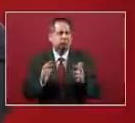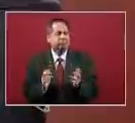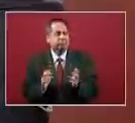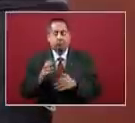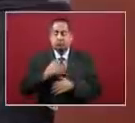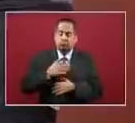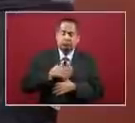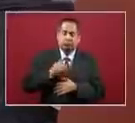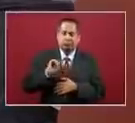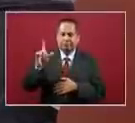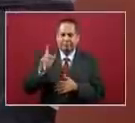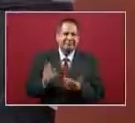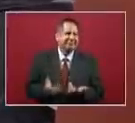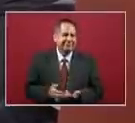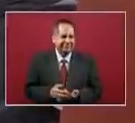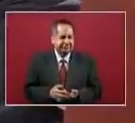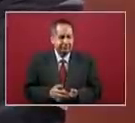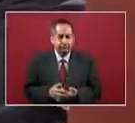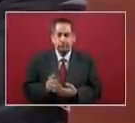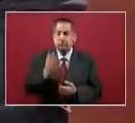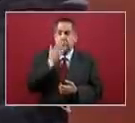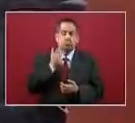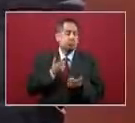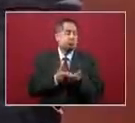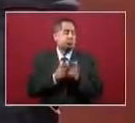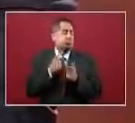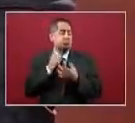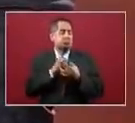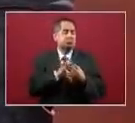profesional, no tengo partido.